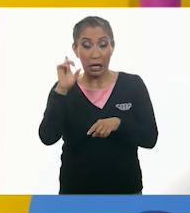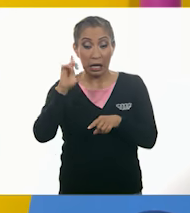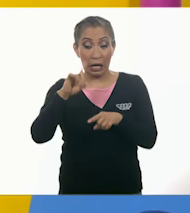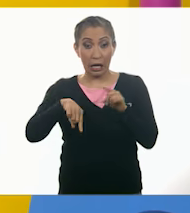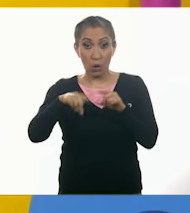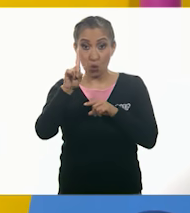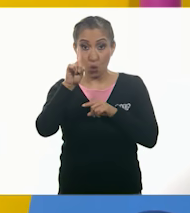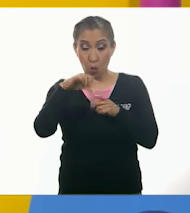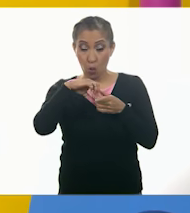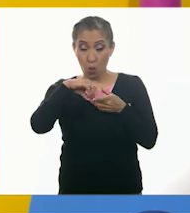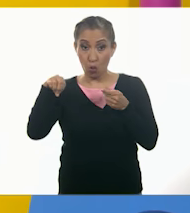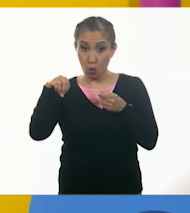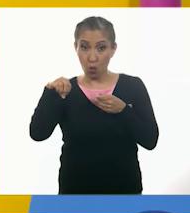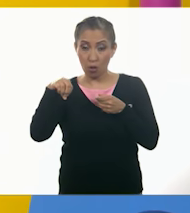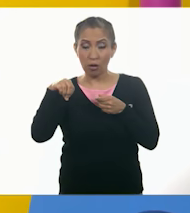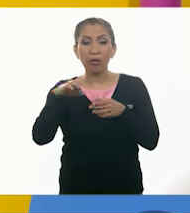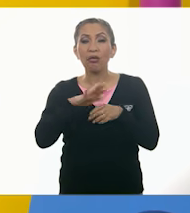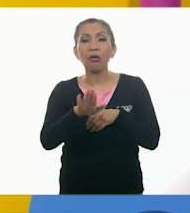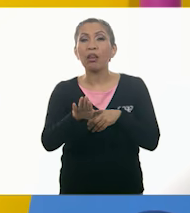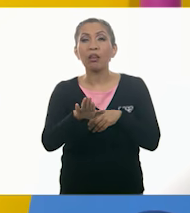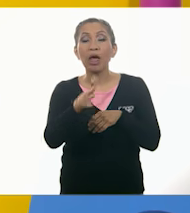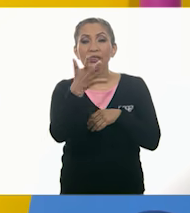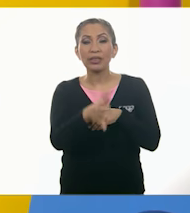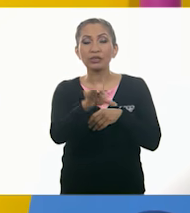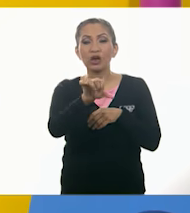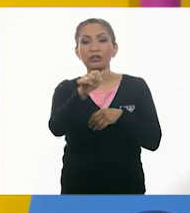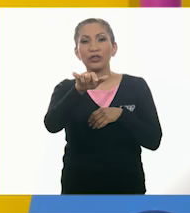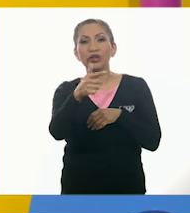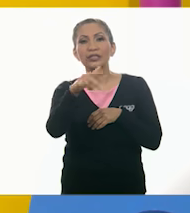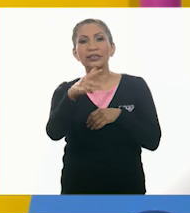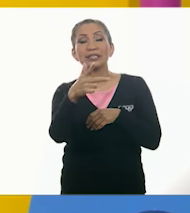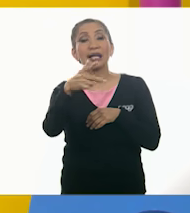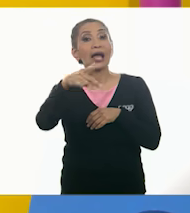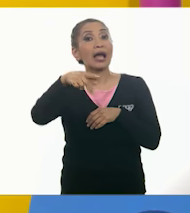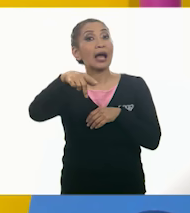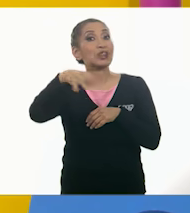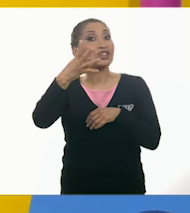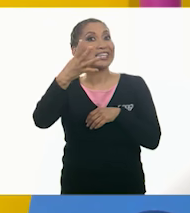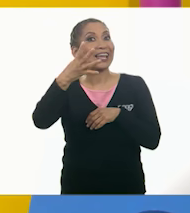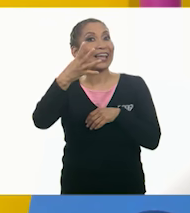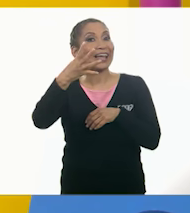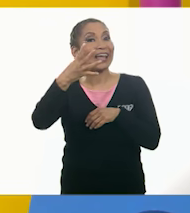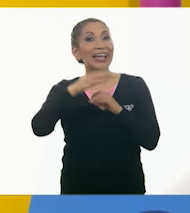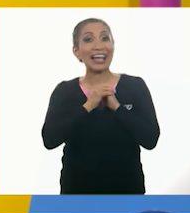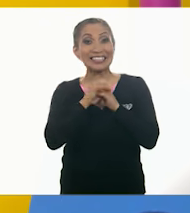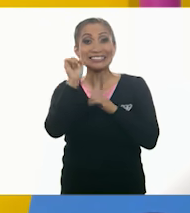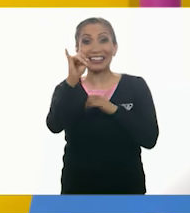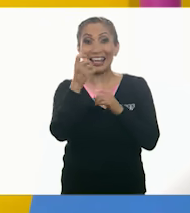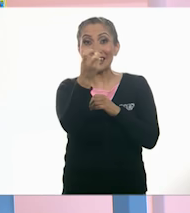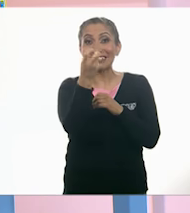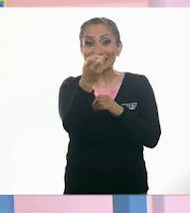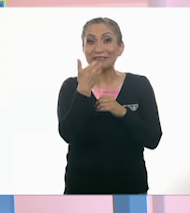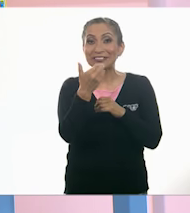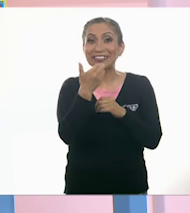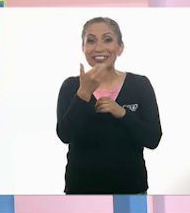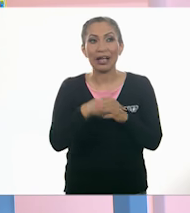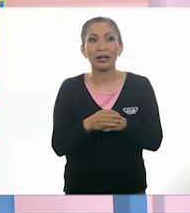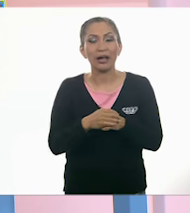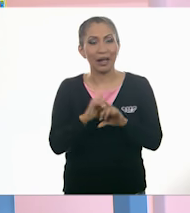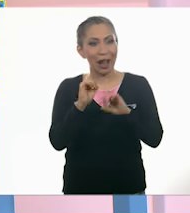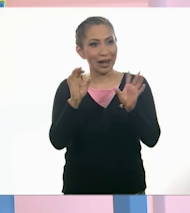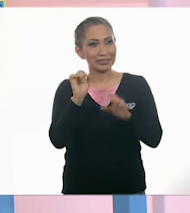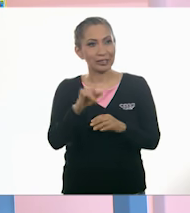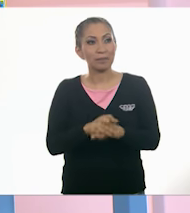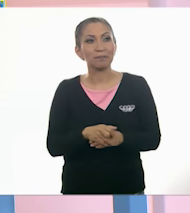1, son 10, 11, 12, 13, 14. ¡Sí! ¡Muy bien! Así